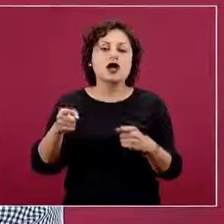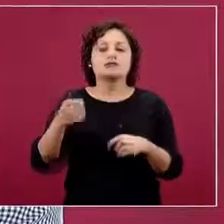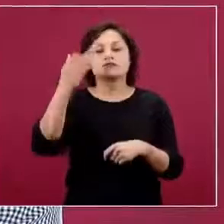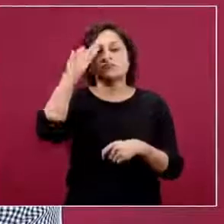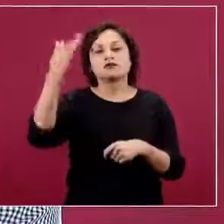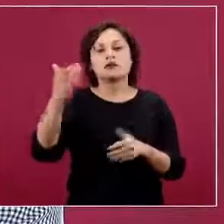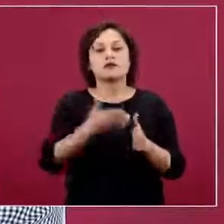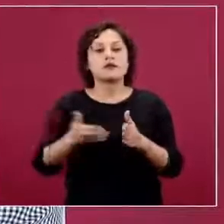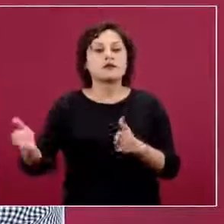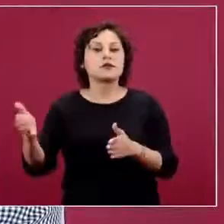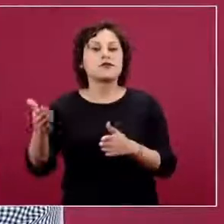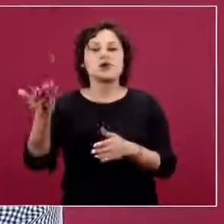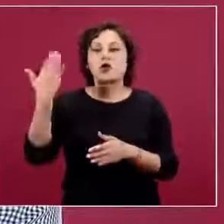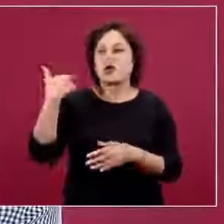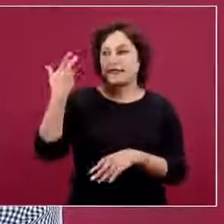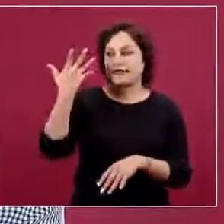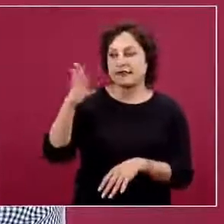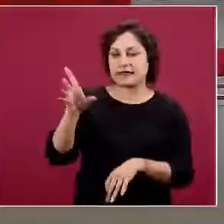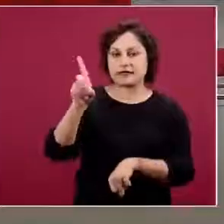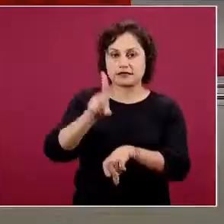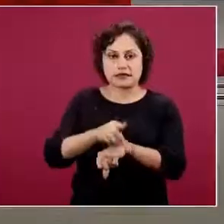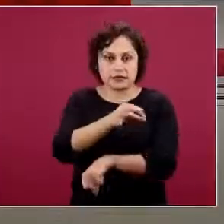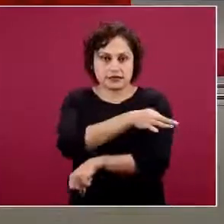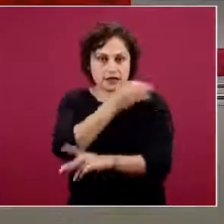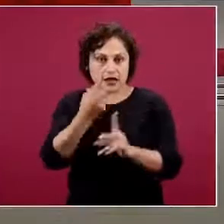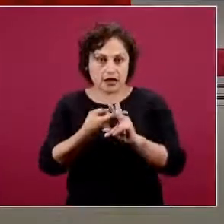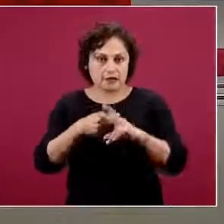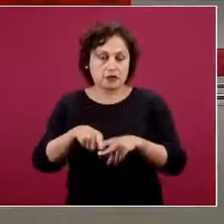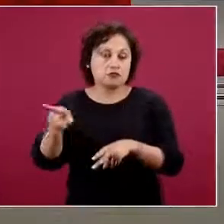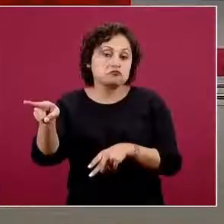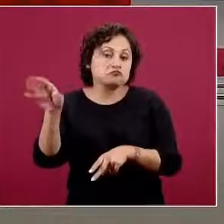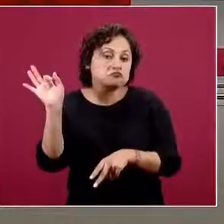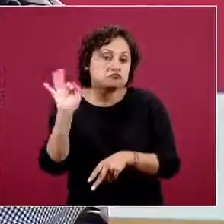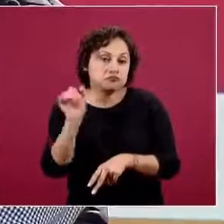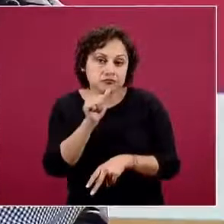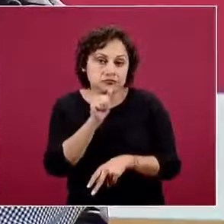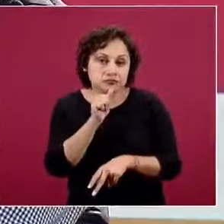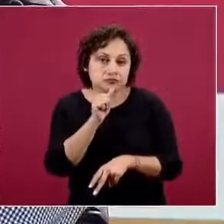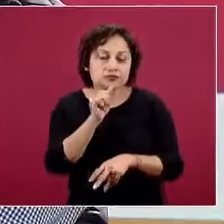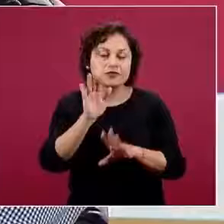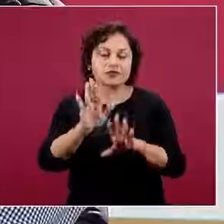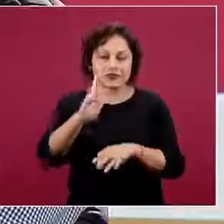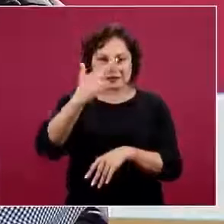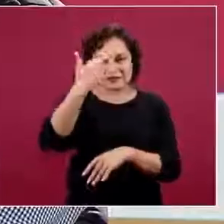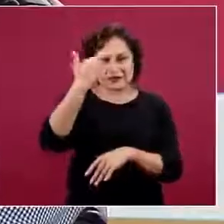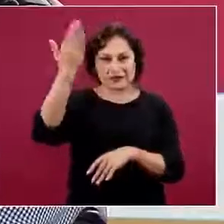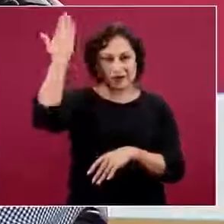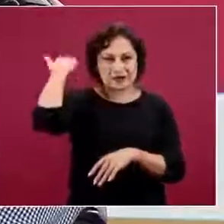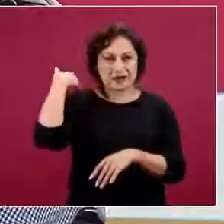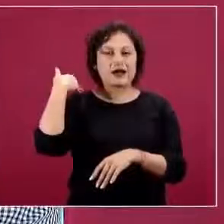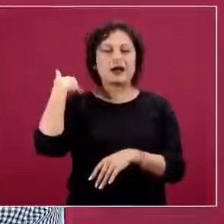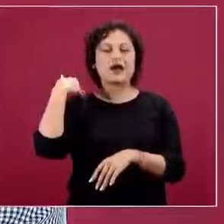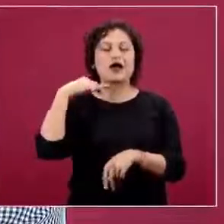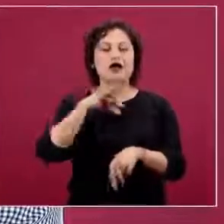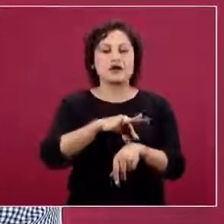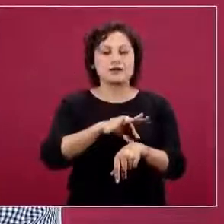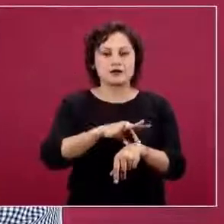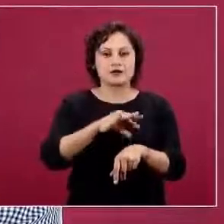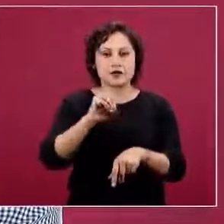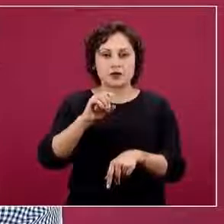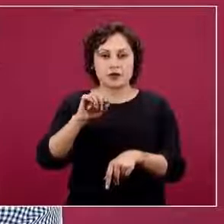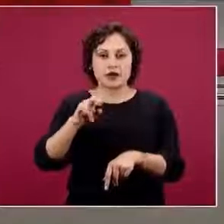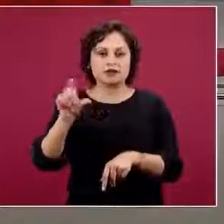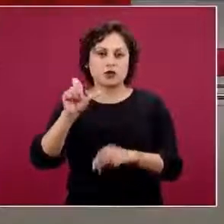así, recordemos que la vacuna, lo dijo la doctora Miriam Veras en esa conferencia vespertina cuando se enfocaron en la vacuna de